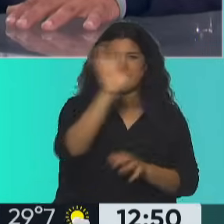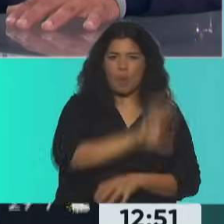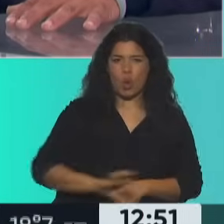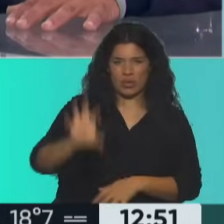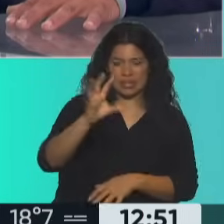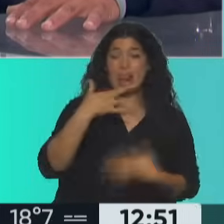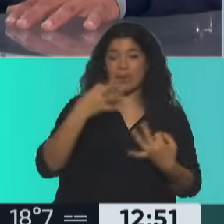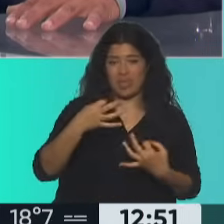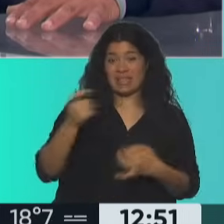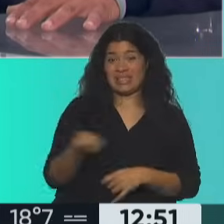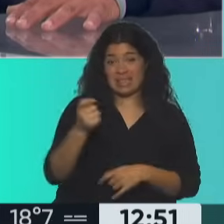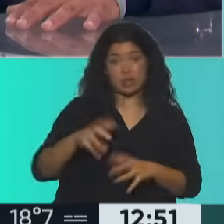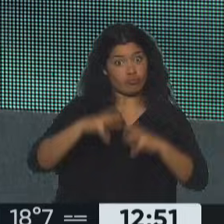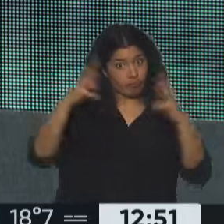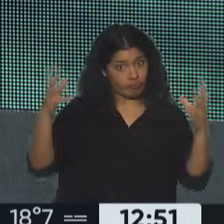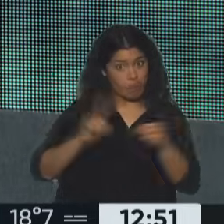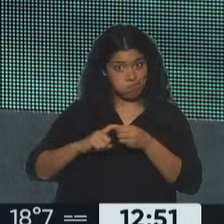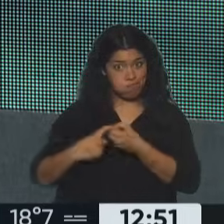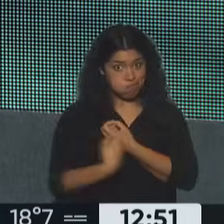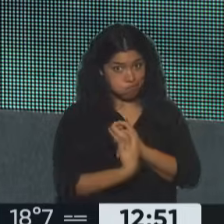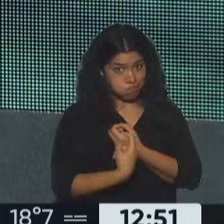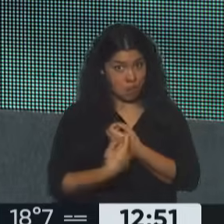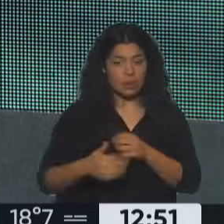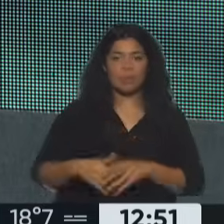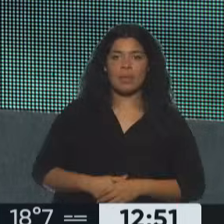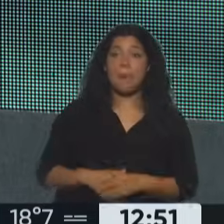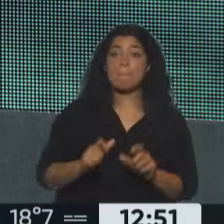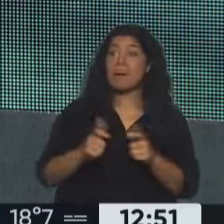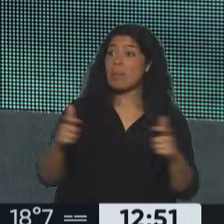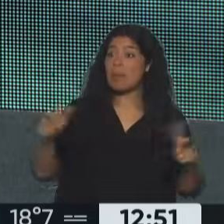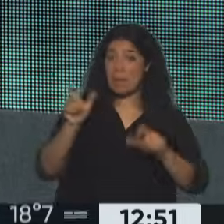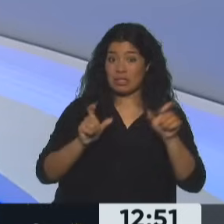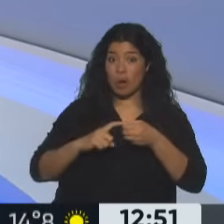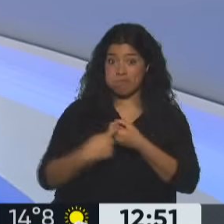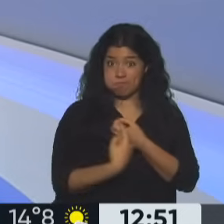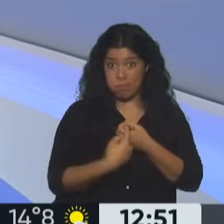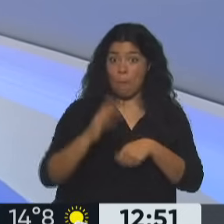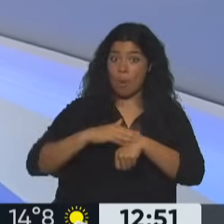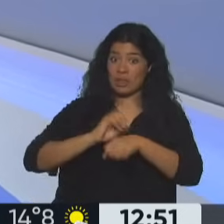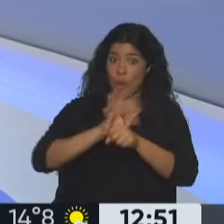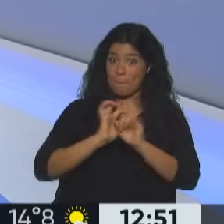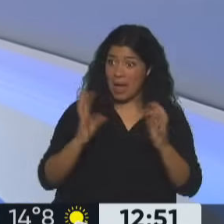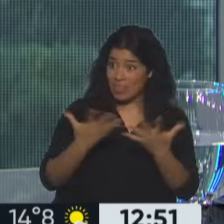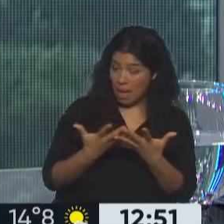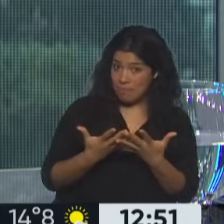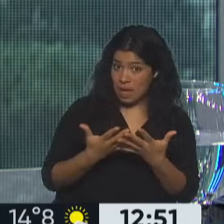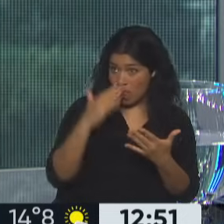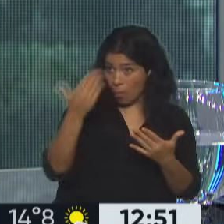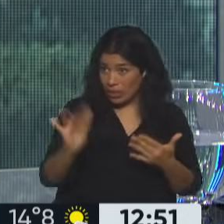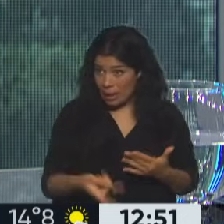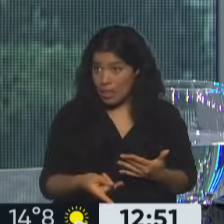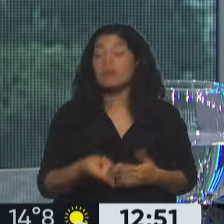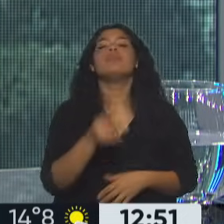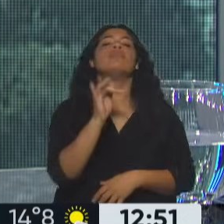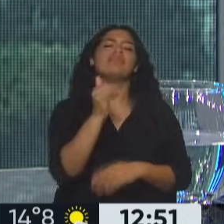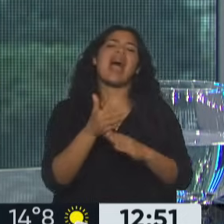grandes que creció mucho además durante la pandemia y después de la pandemia no antes también porque bueno